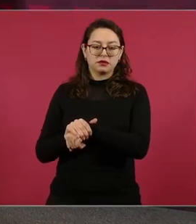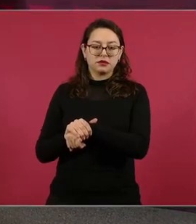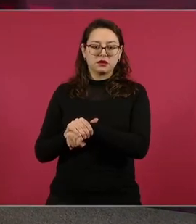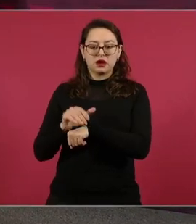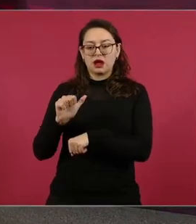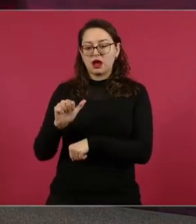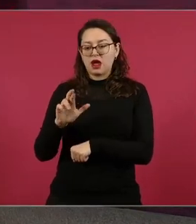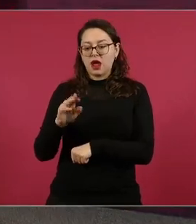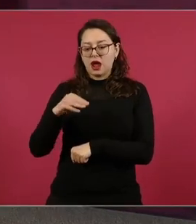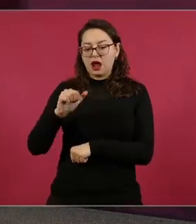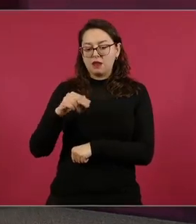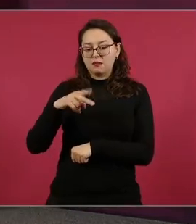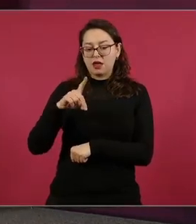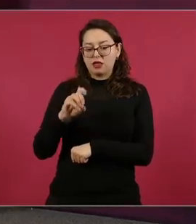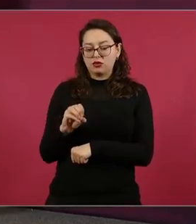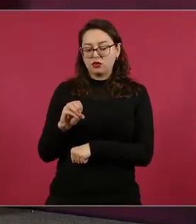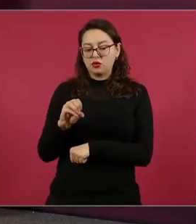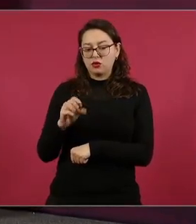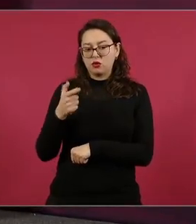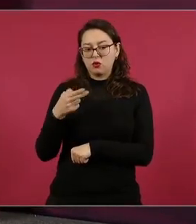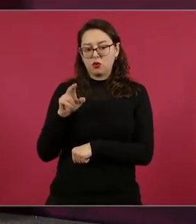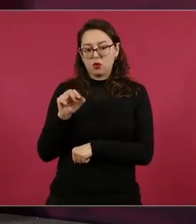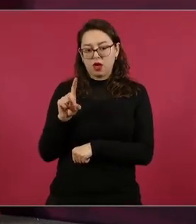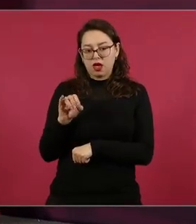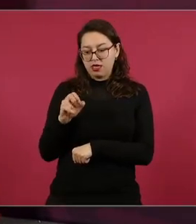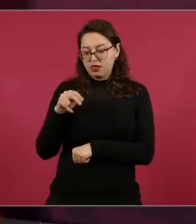Armando Guadiana.